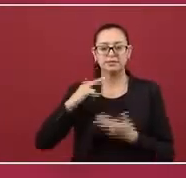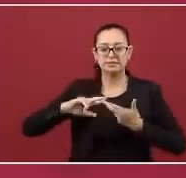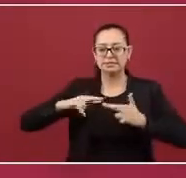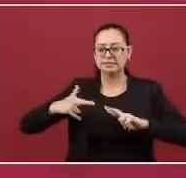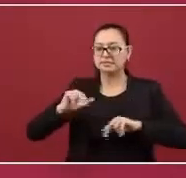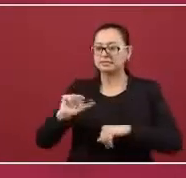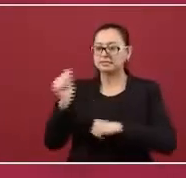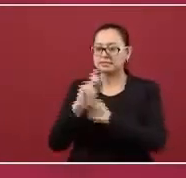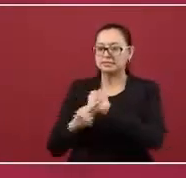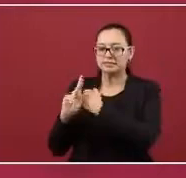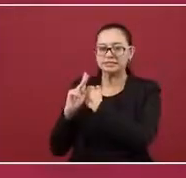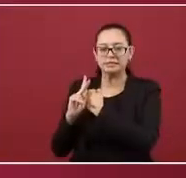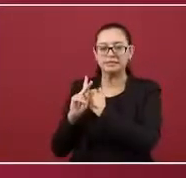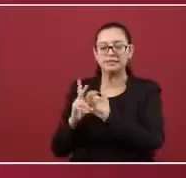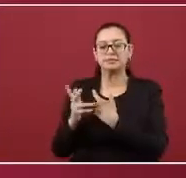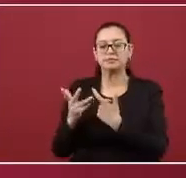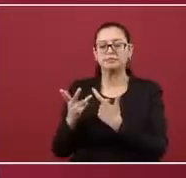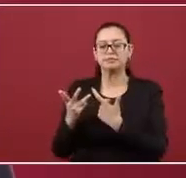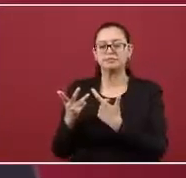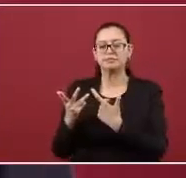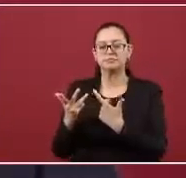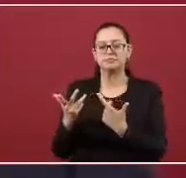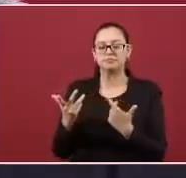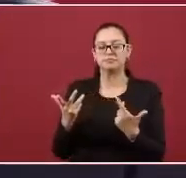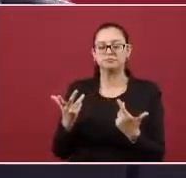un lugar